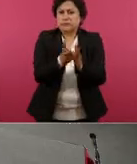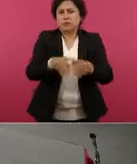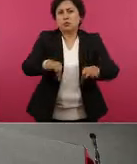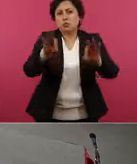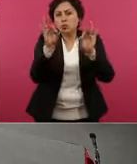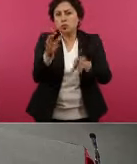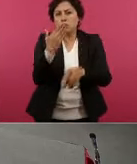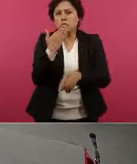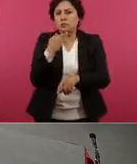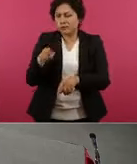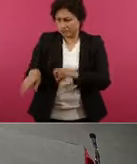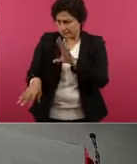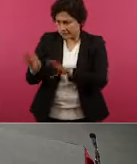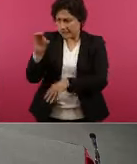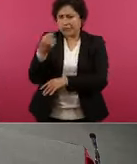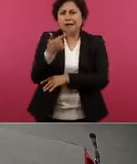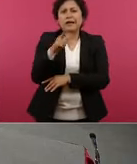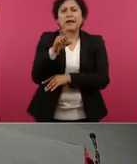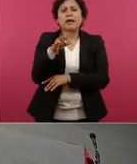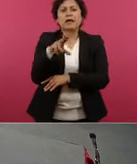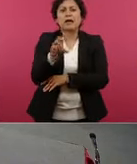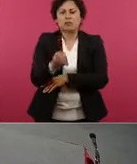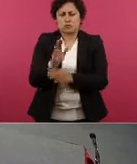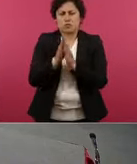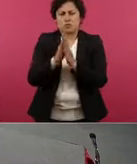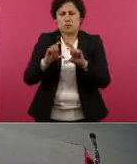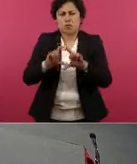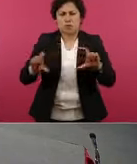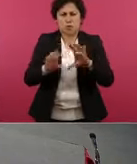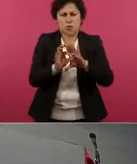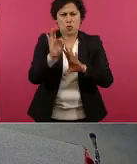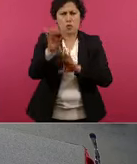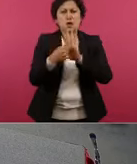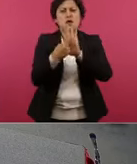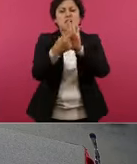lo de Galeano. Es una crónica, ponla nada más.